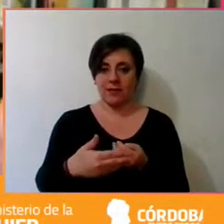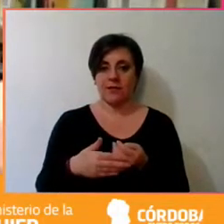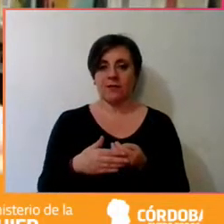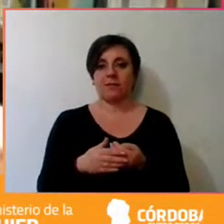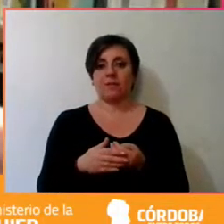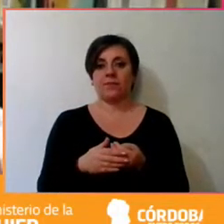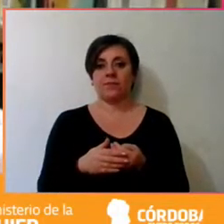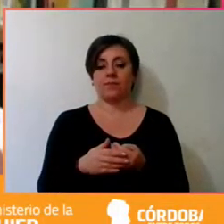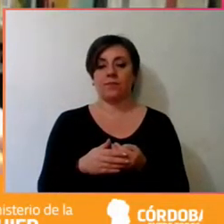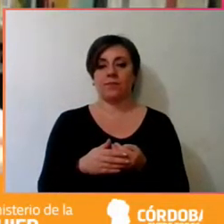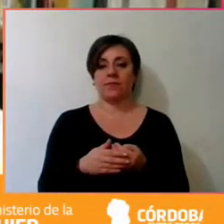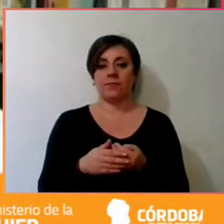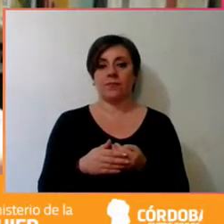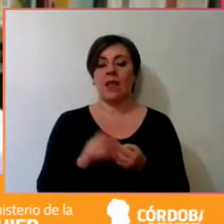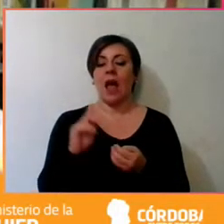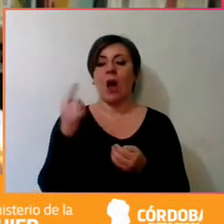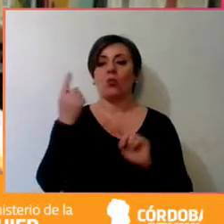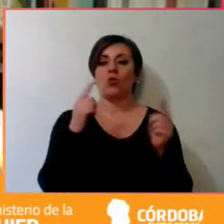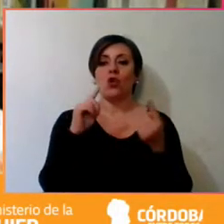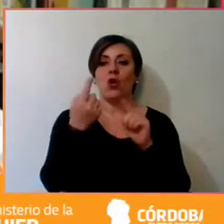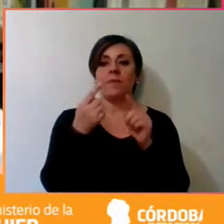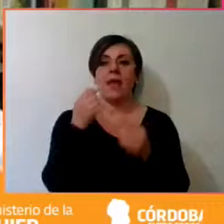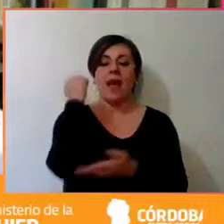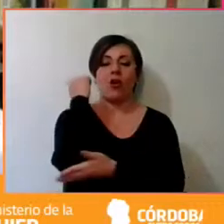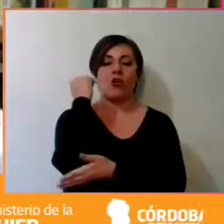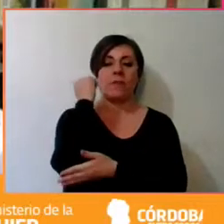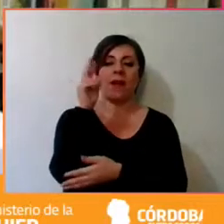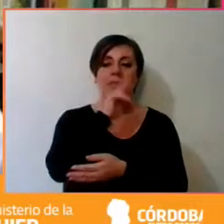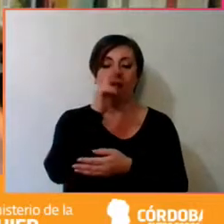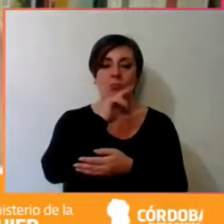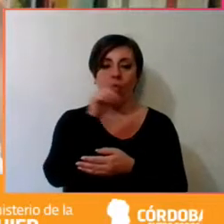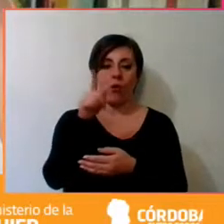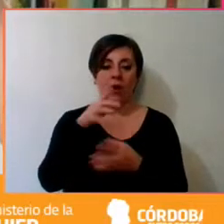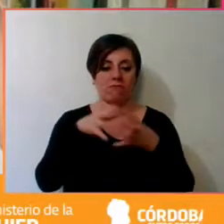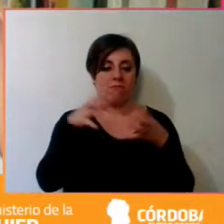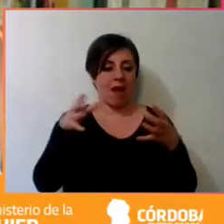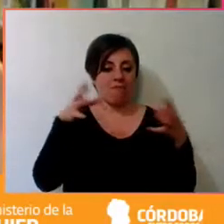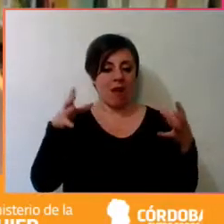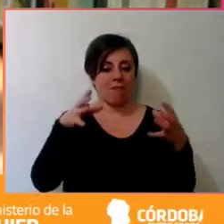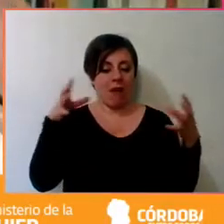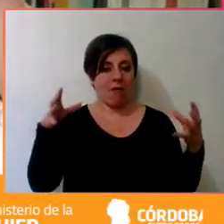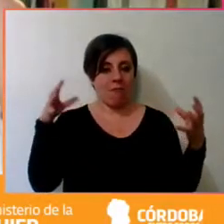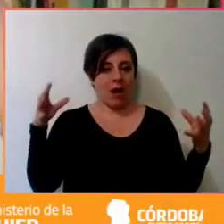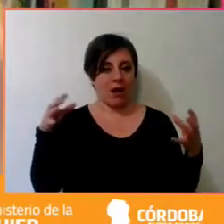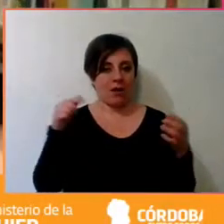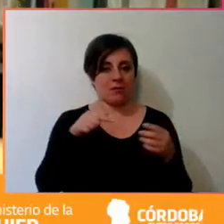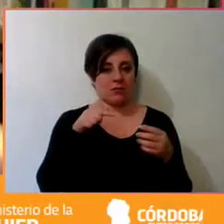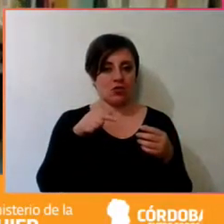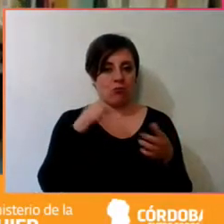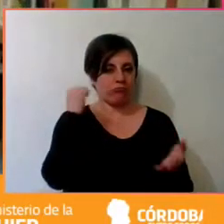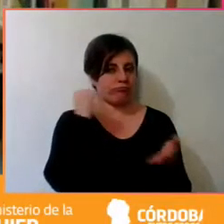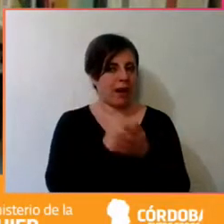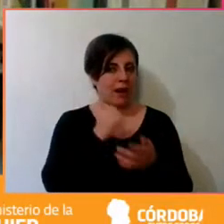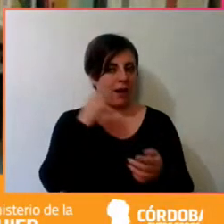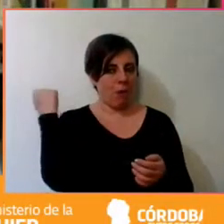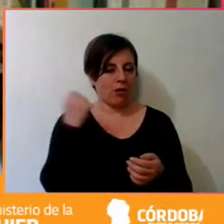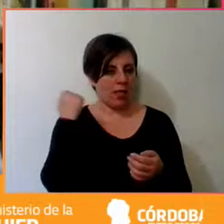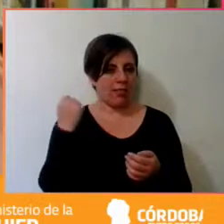la autonomía económica como de las mujeres ha sido una nota fundamental. O